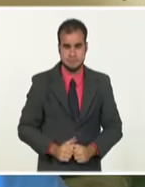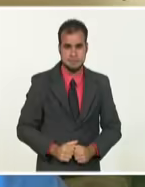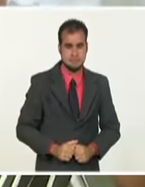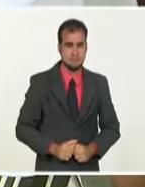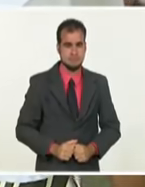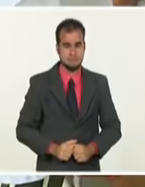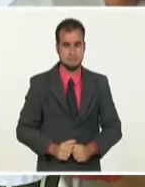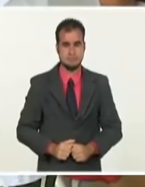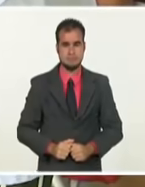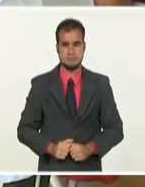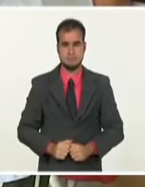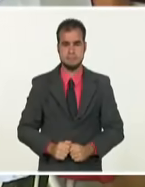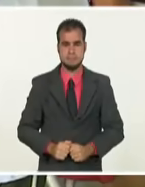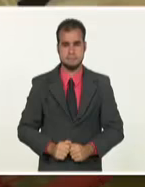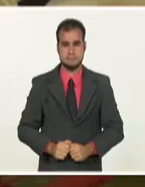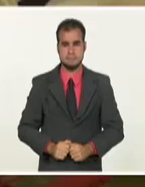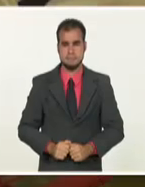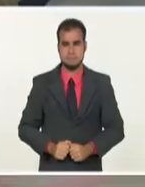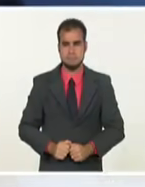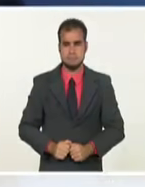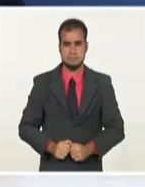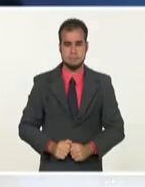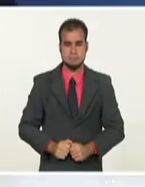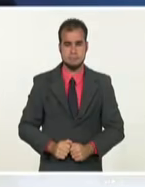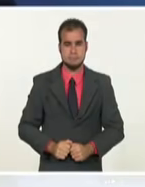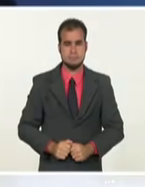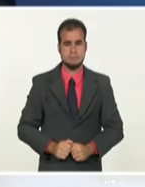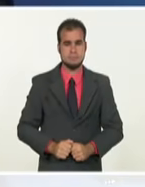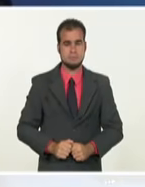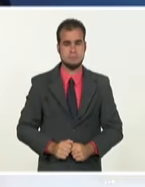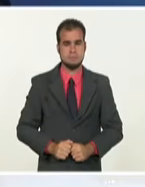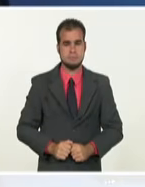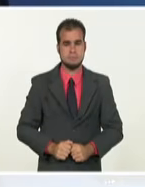Sistema Informativo de la Televisión Cubana. Vivo muy agradecido. Y por cierto, las dosis del...